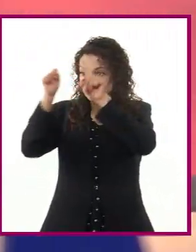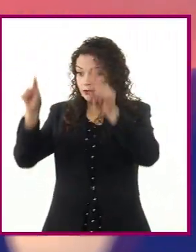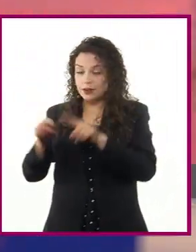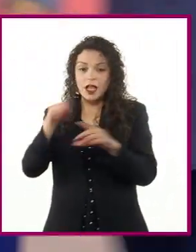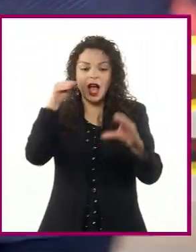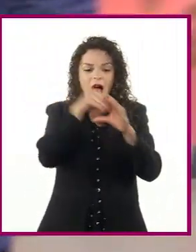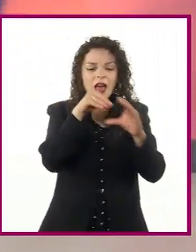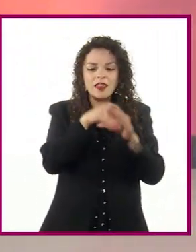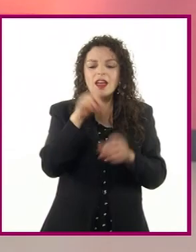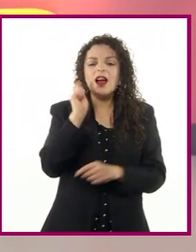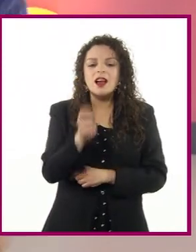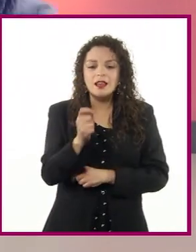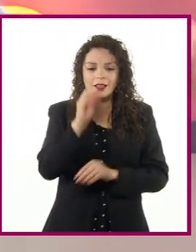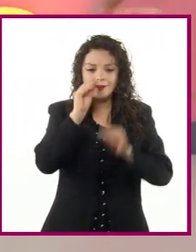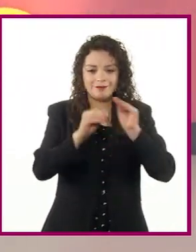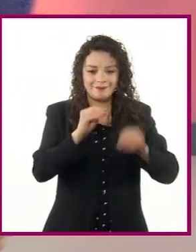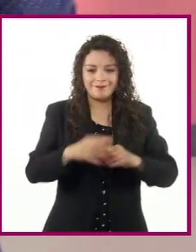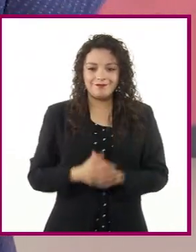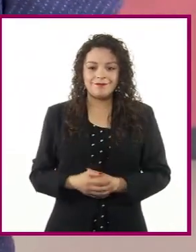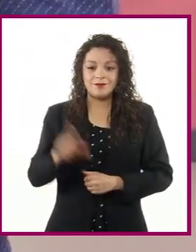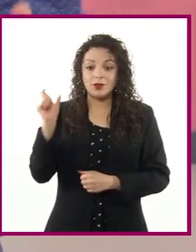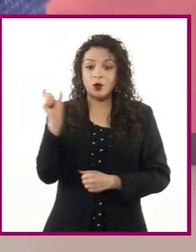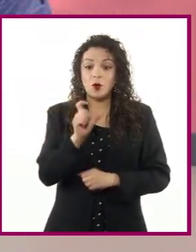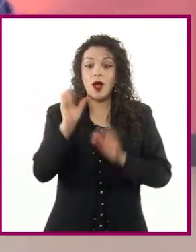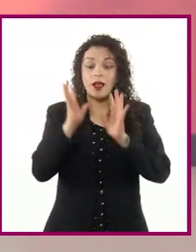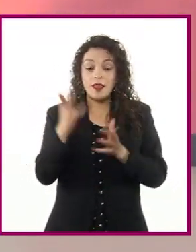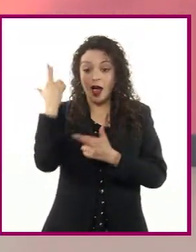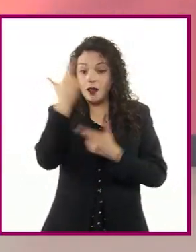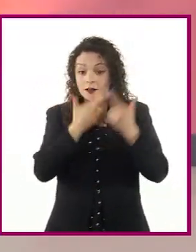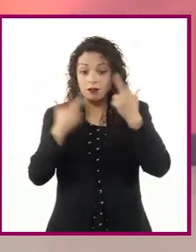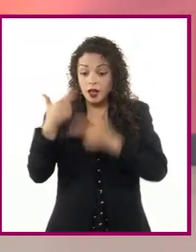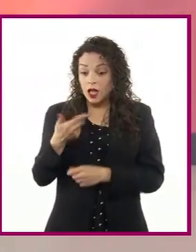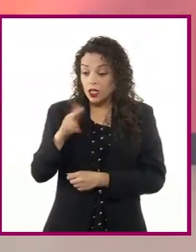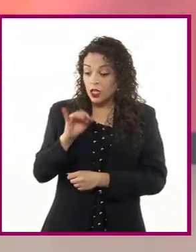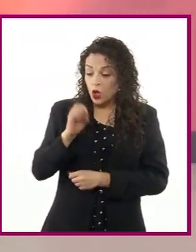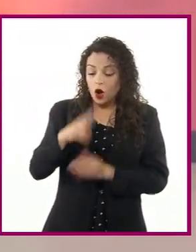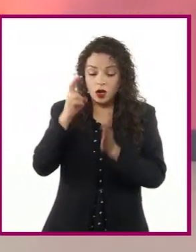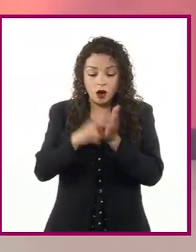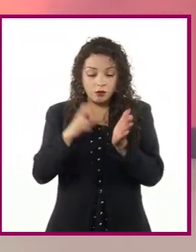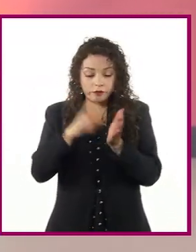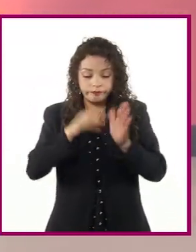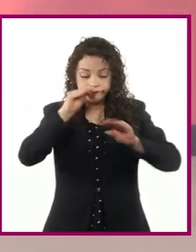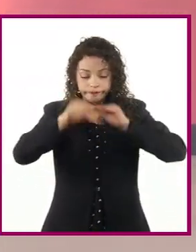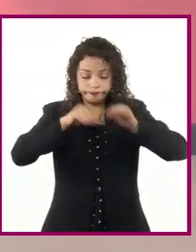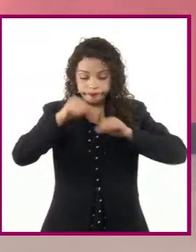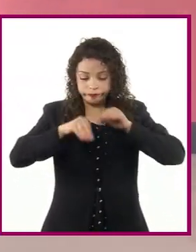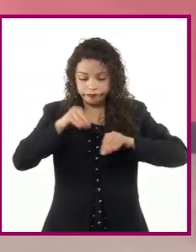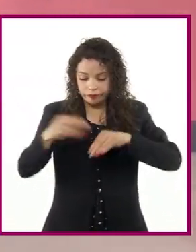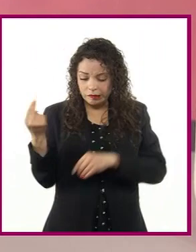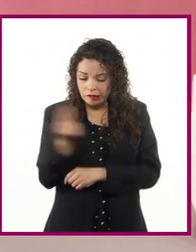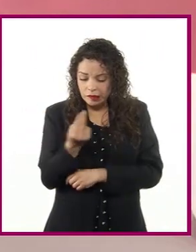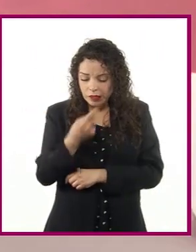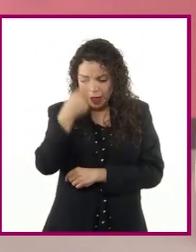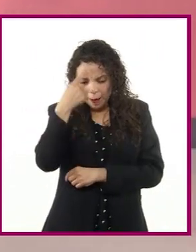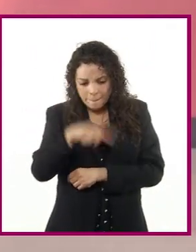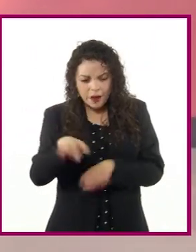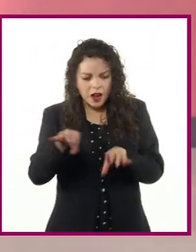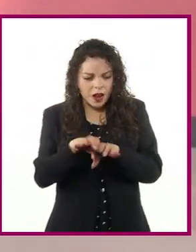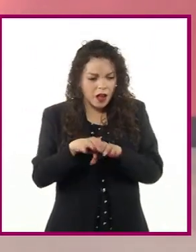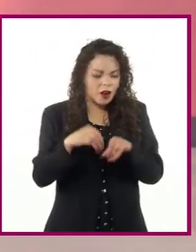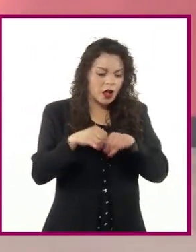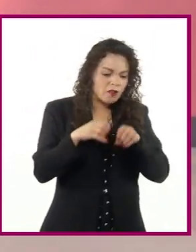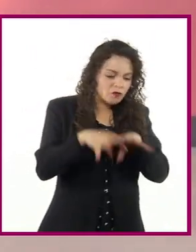contenido. Una vez que se ha revisado el guión y se han realizado las correcciones necesarias en cuanto a la estructura y su